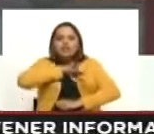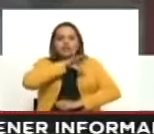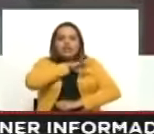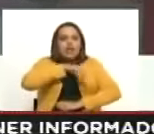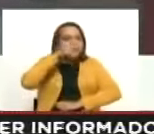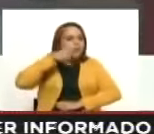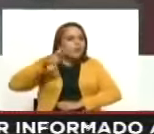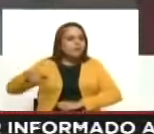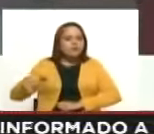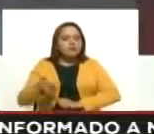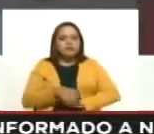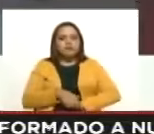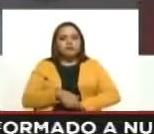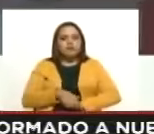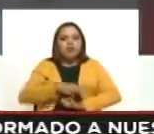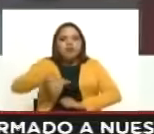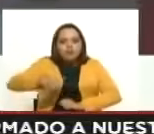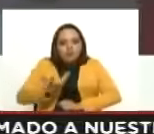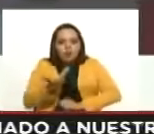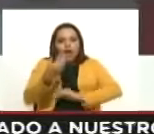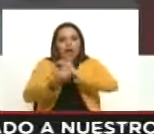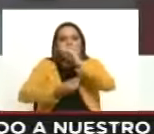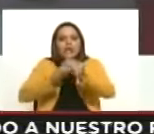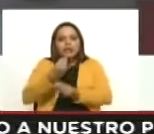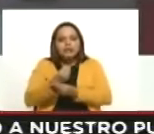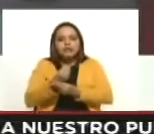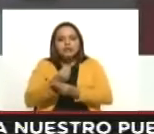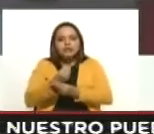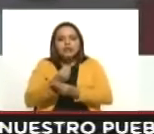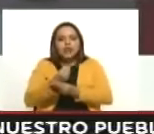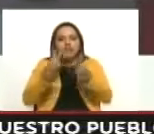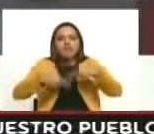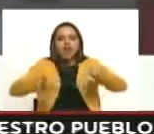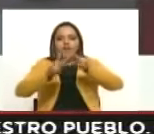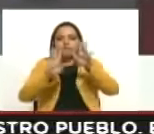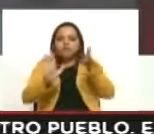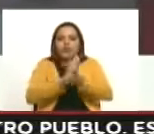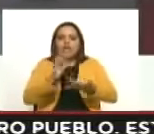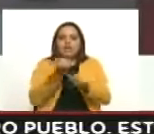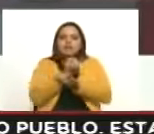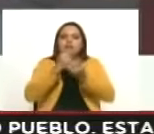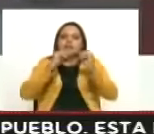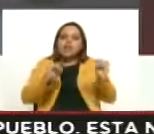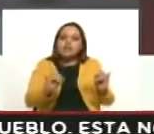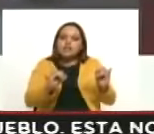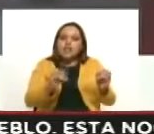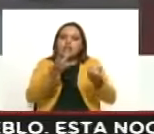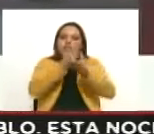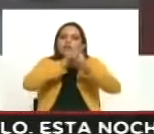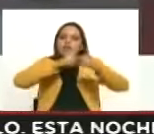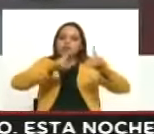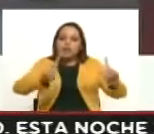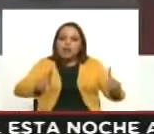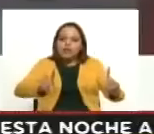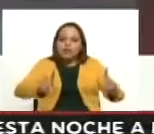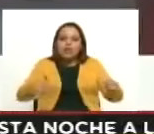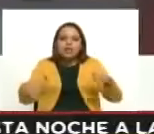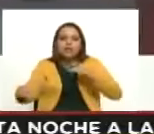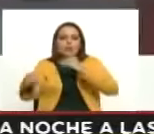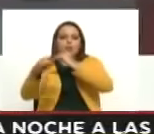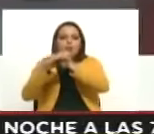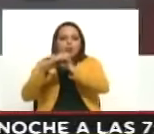civil para dar cumplimiento a los principios de independencia, democracia,